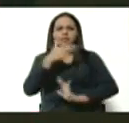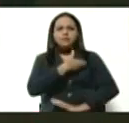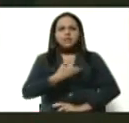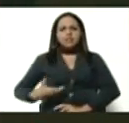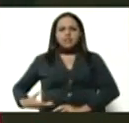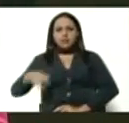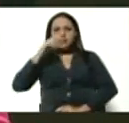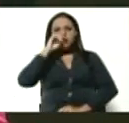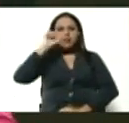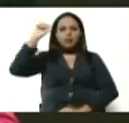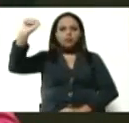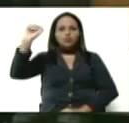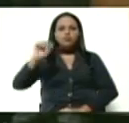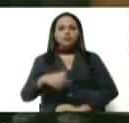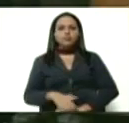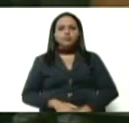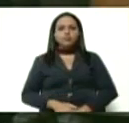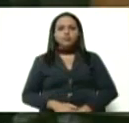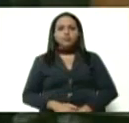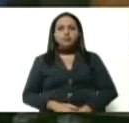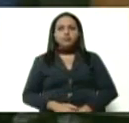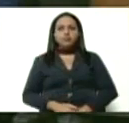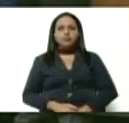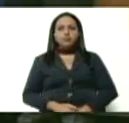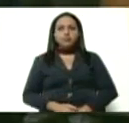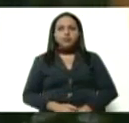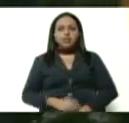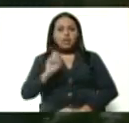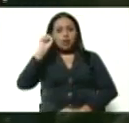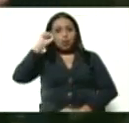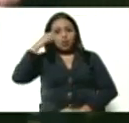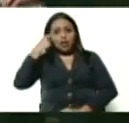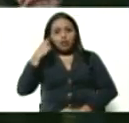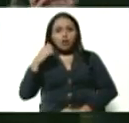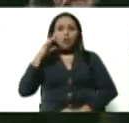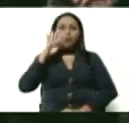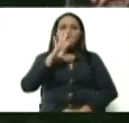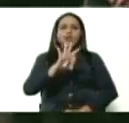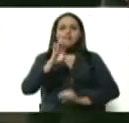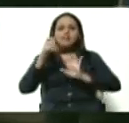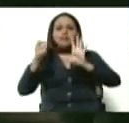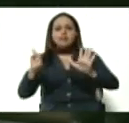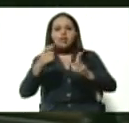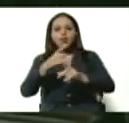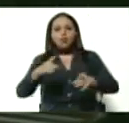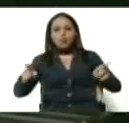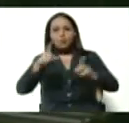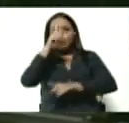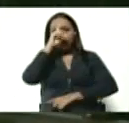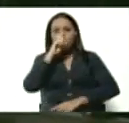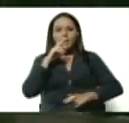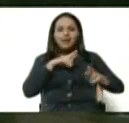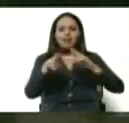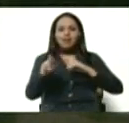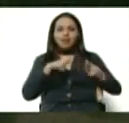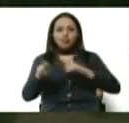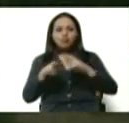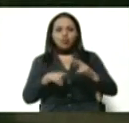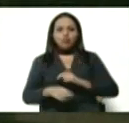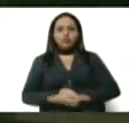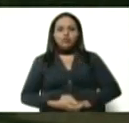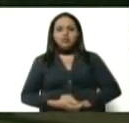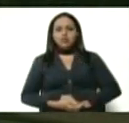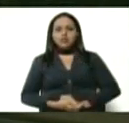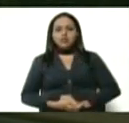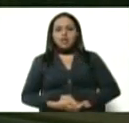presidente Nicolás Maduro en ocasión del 46 aniversario de las relaciones diplomáticas entre la